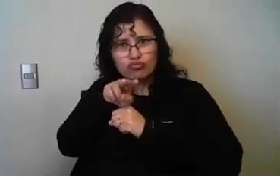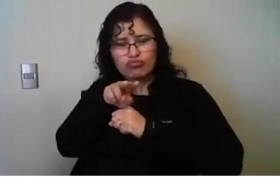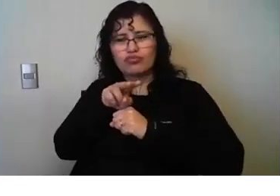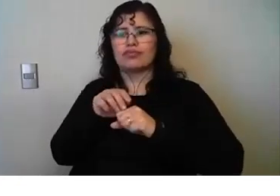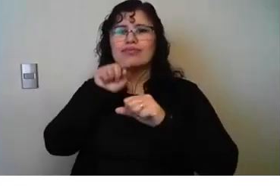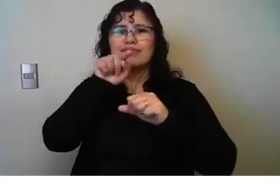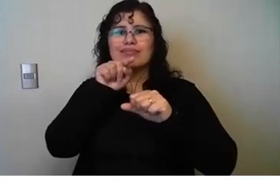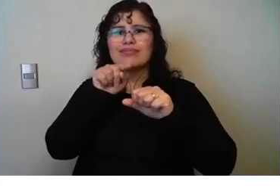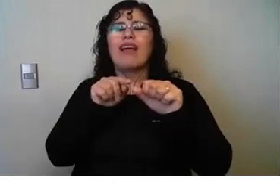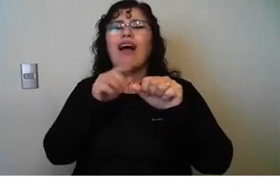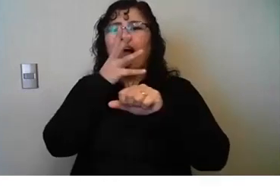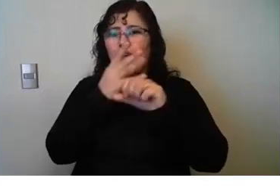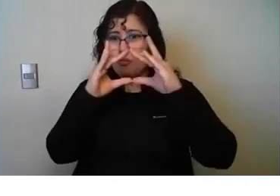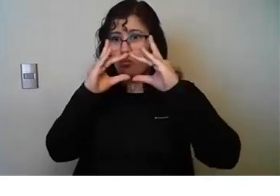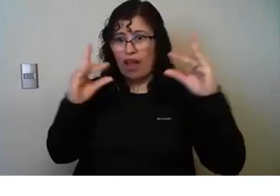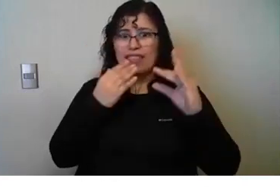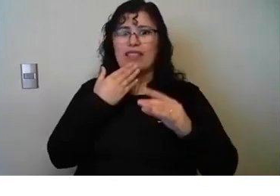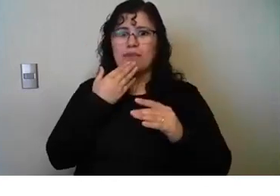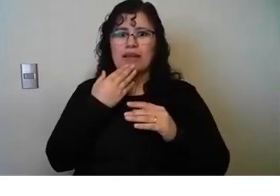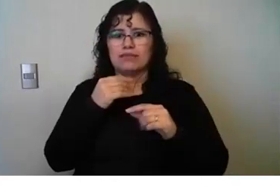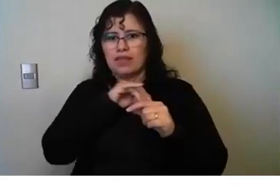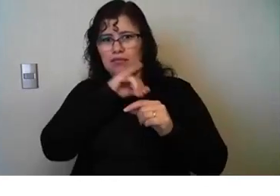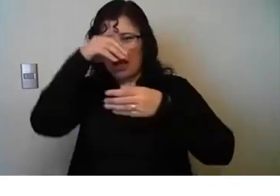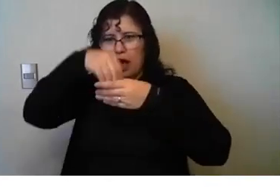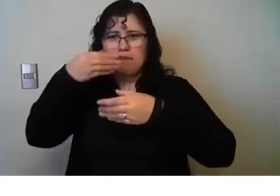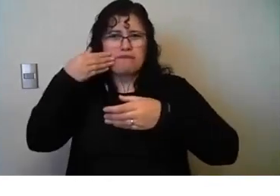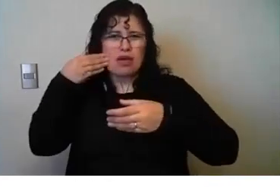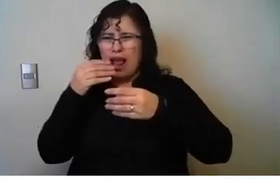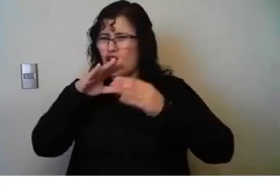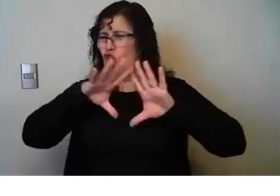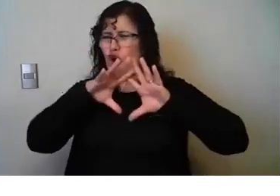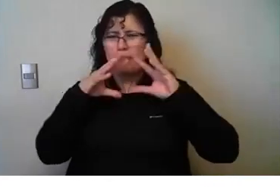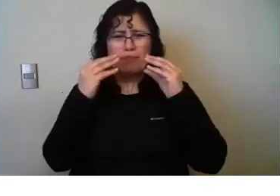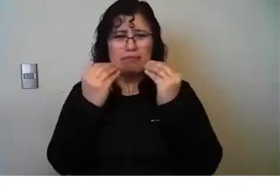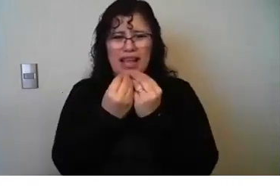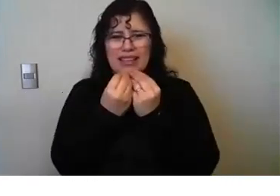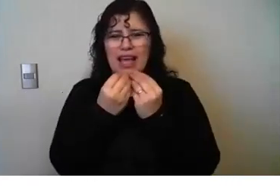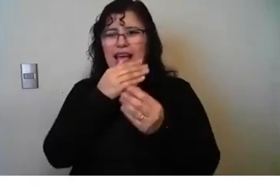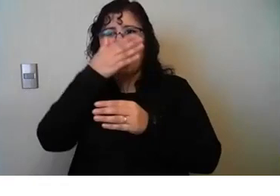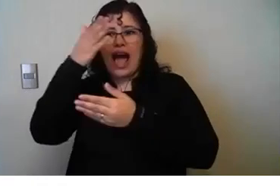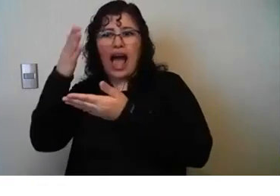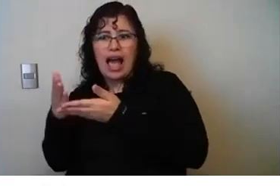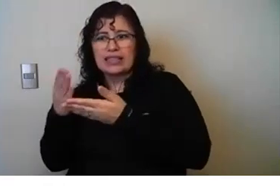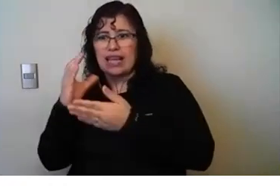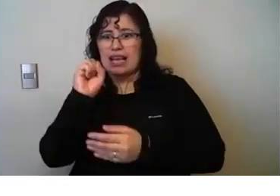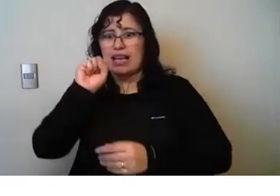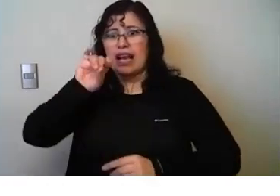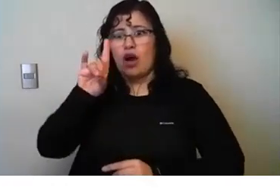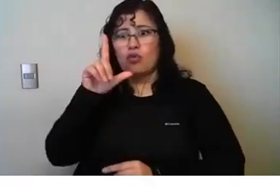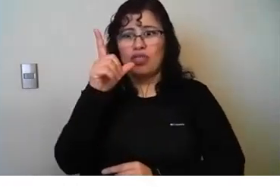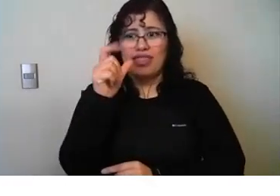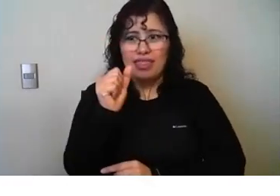puente, y la médula espinal completa, incluida la cauda equina. Y acá tenemos